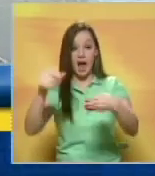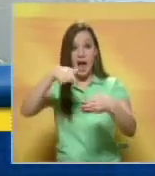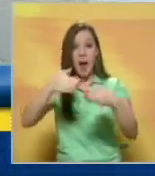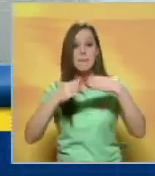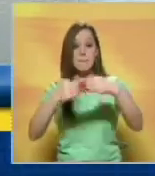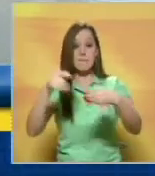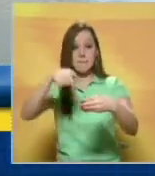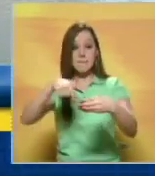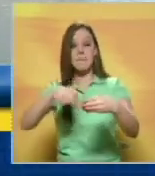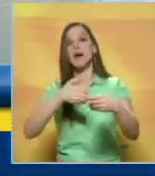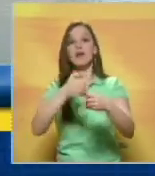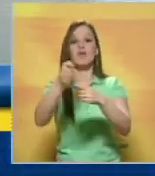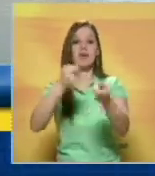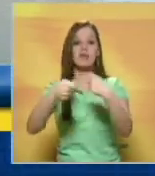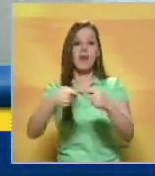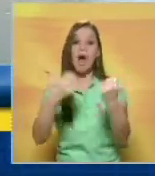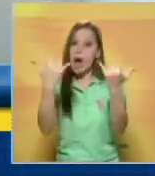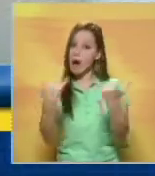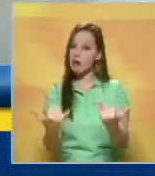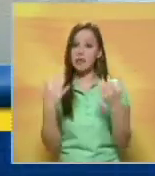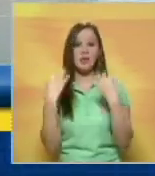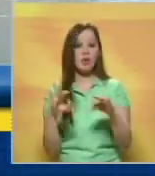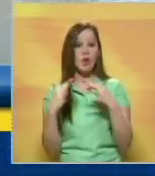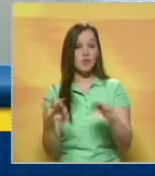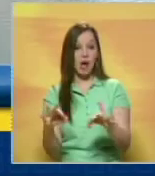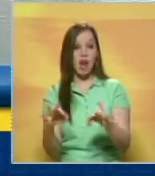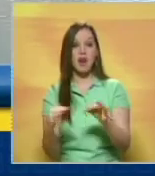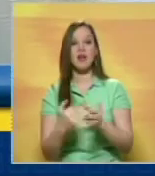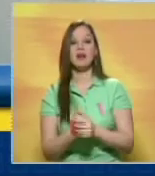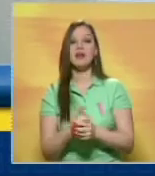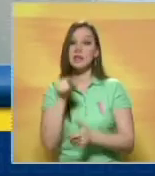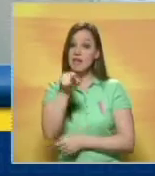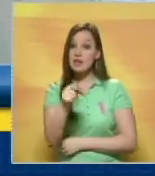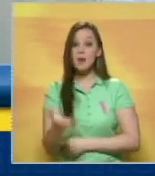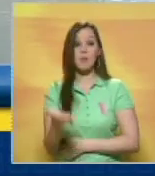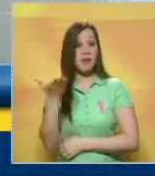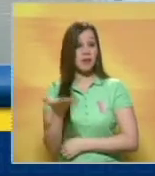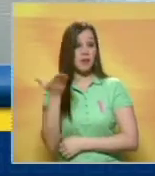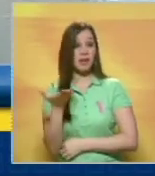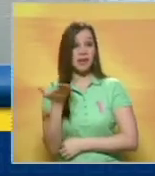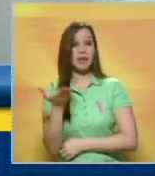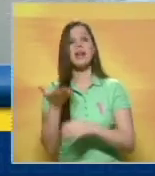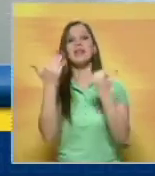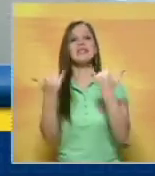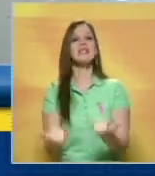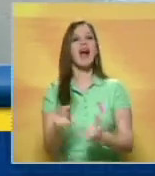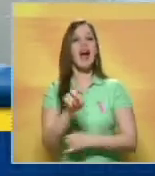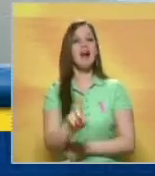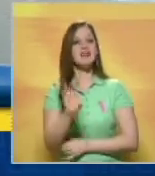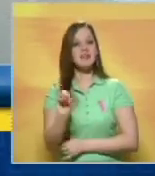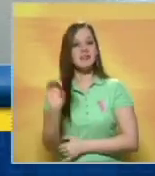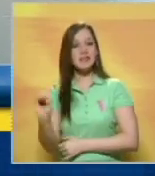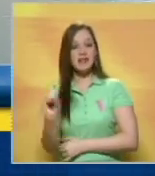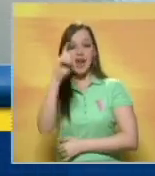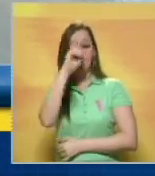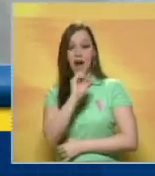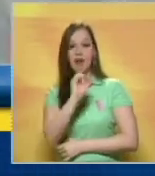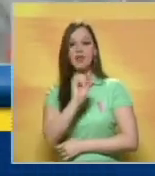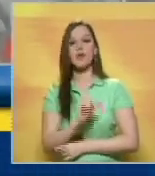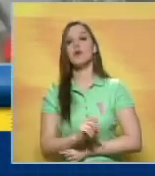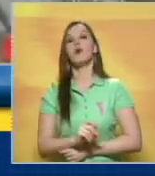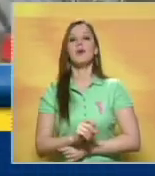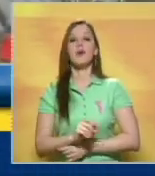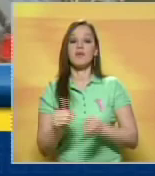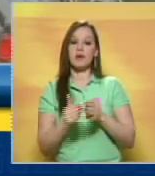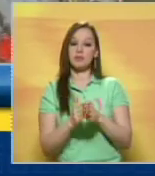es normal a esta hora, están los buques pasando y lo más importante que se cumplen 100 años a las puertas también de